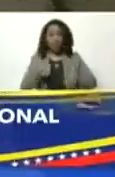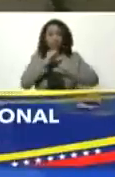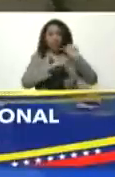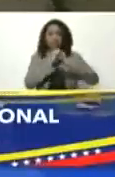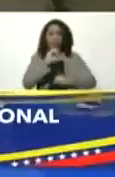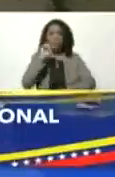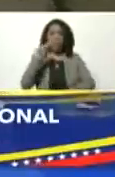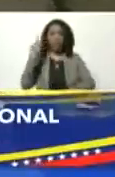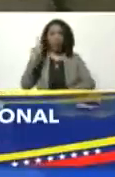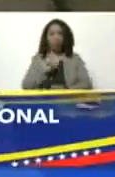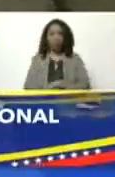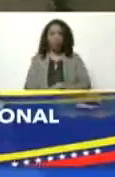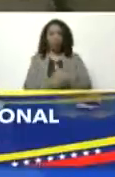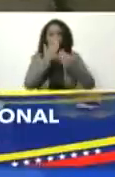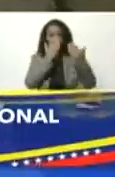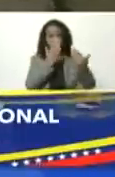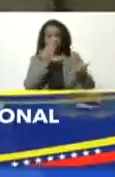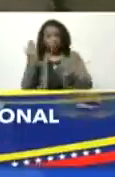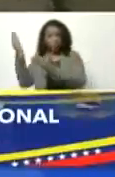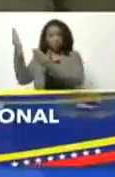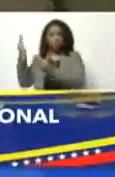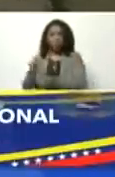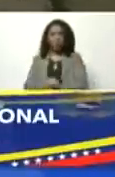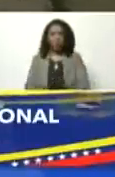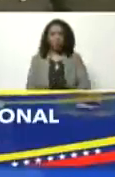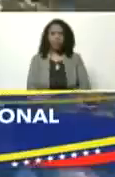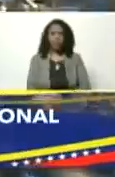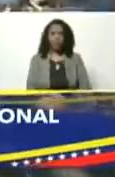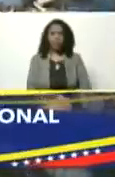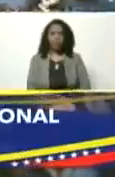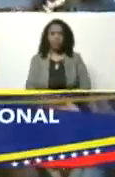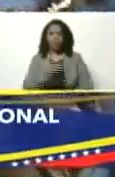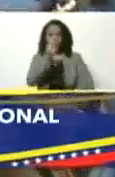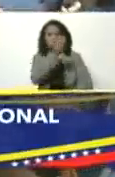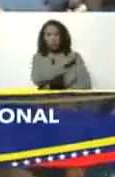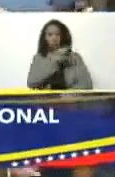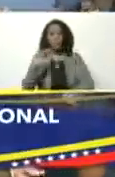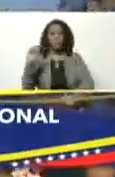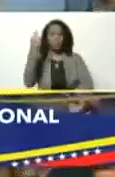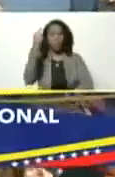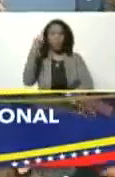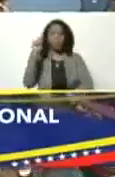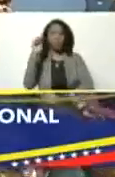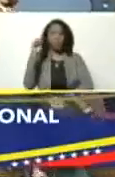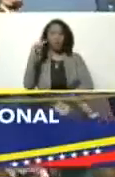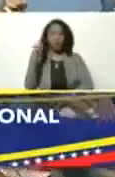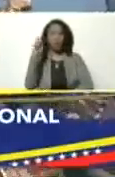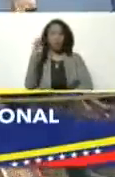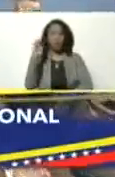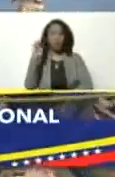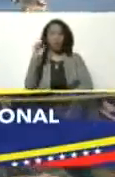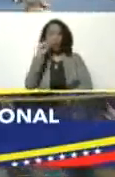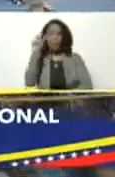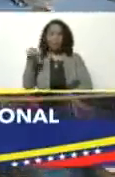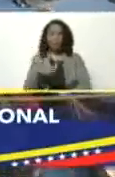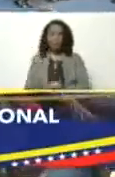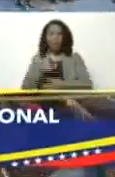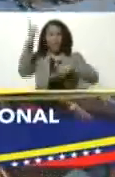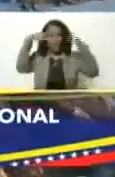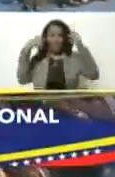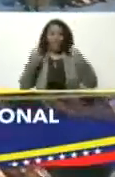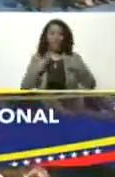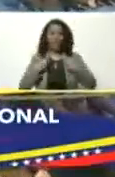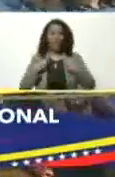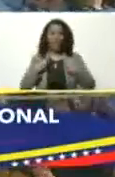XXI. ¡Adelante! Al grado de primer teniente y teniente de fragata. ¡Chávez vive!